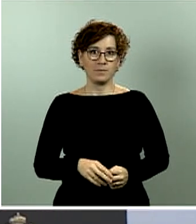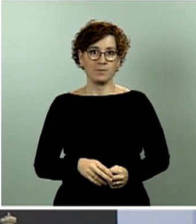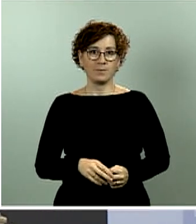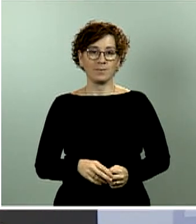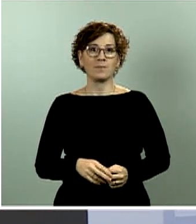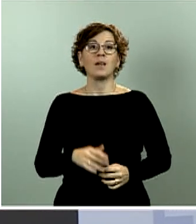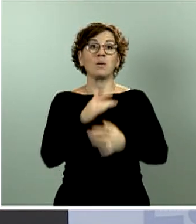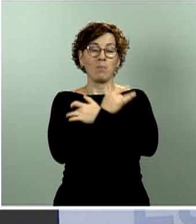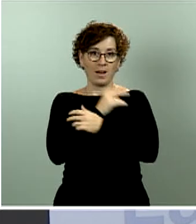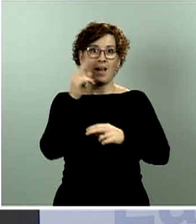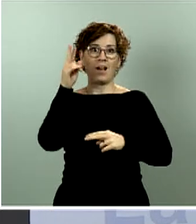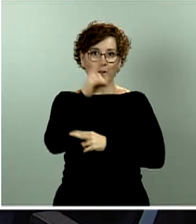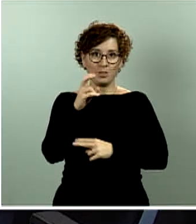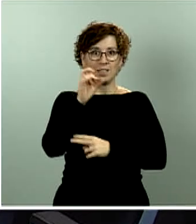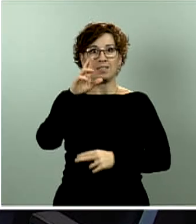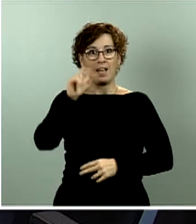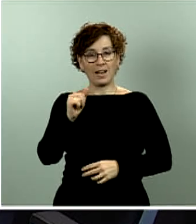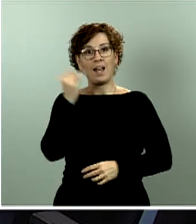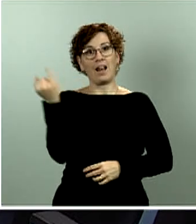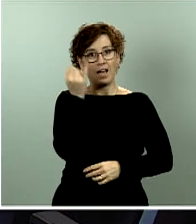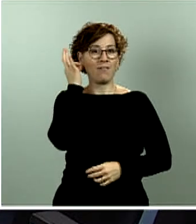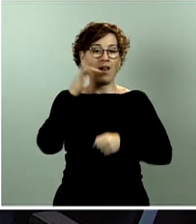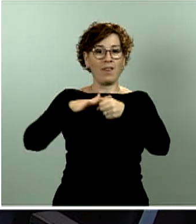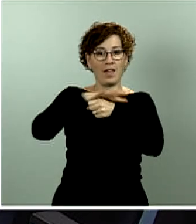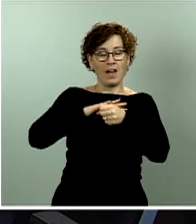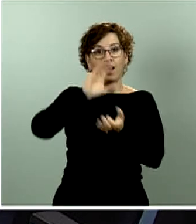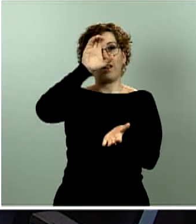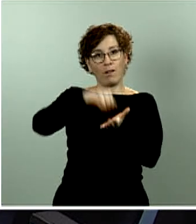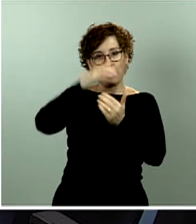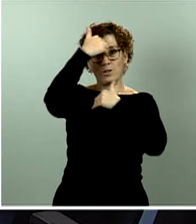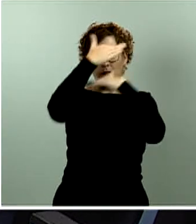la jefa de área del Centro de Atención, Alertas y